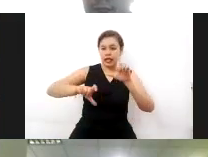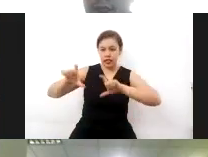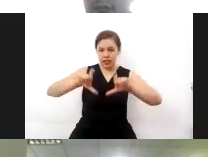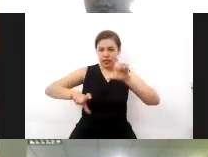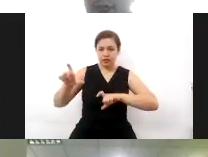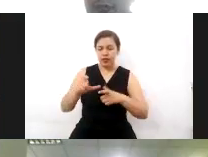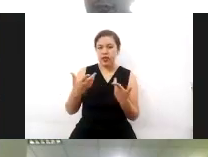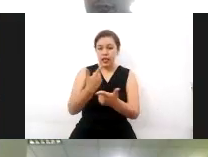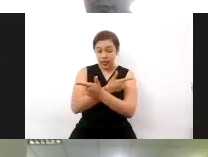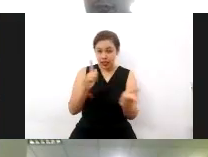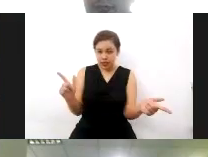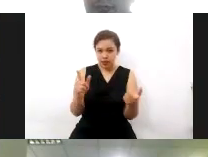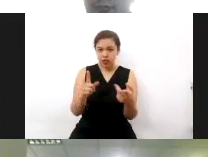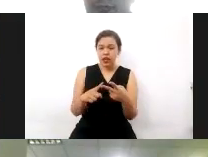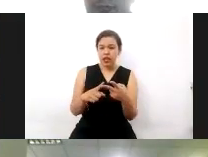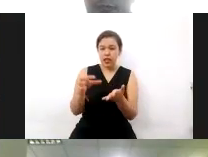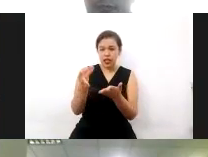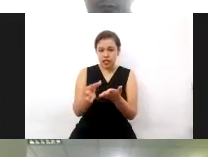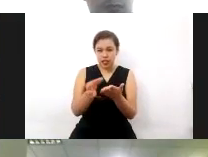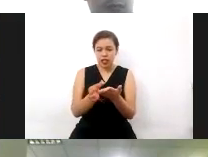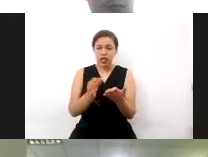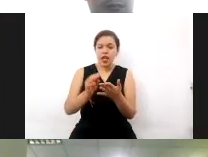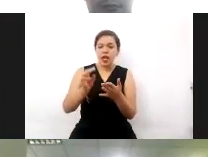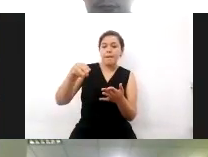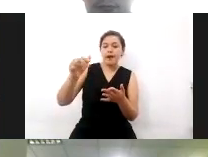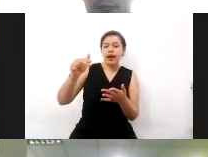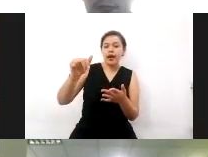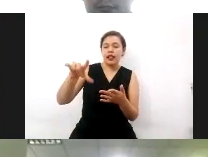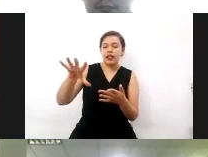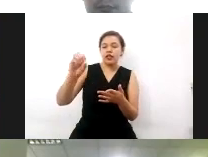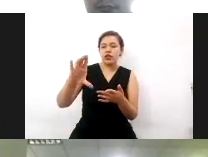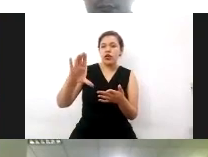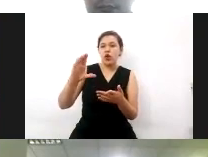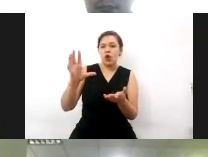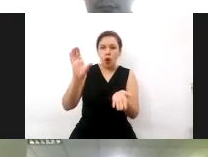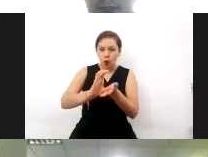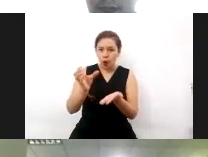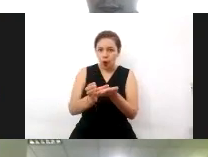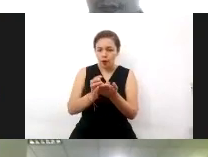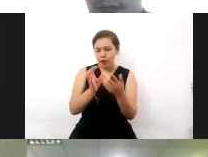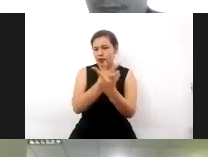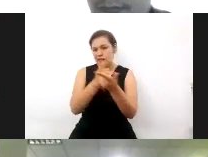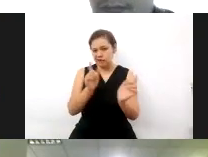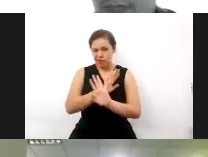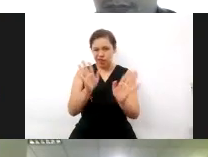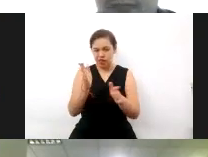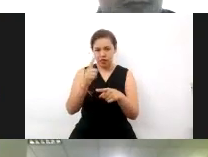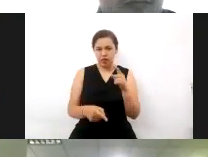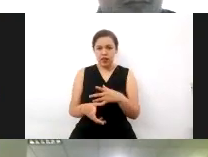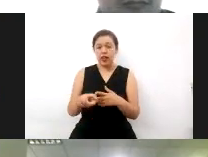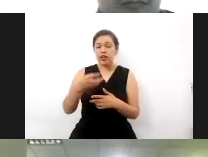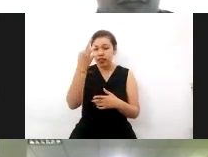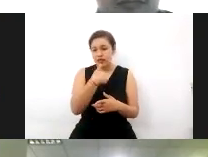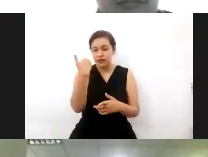químicas como el hierro o el manganeso o el cobre, y pues ese tipo de estudios o de análisis se tienen que hacer